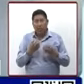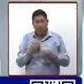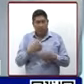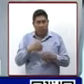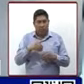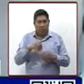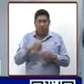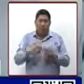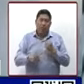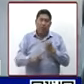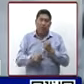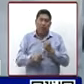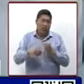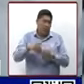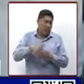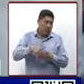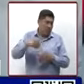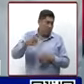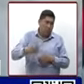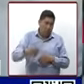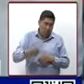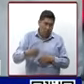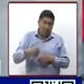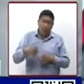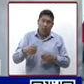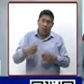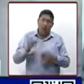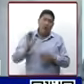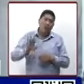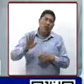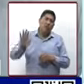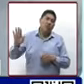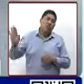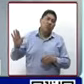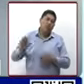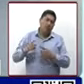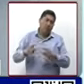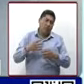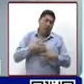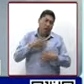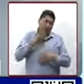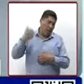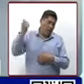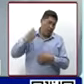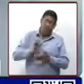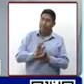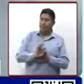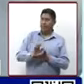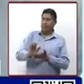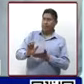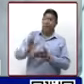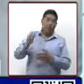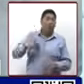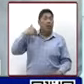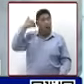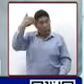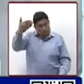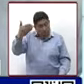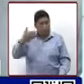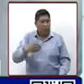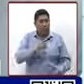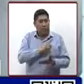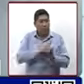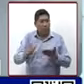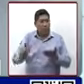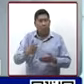de aquello, al expresar nuestro rechazo a estas medidas, pues la siguiente semana los senadores presidentes de ambas